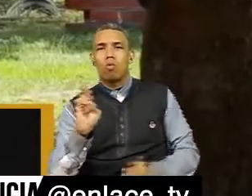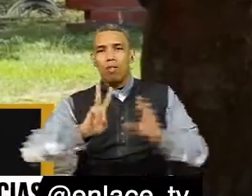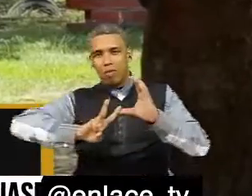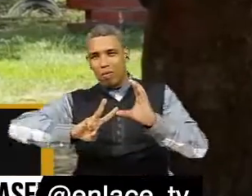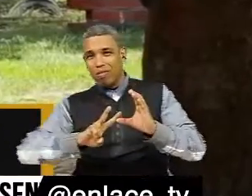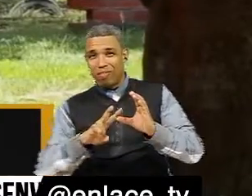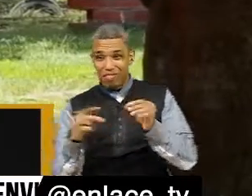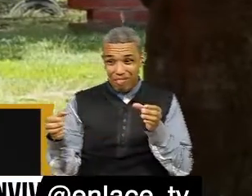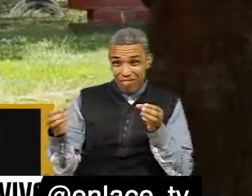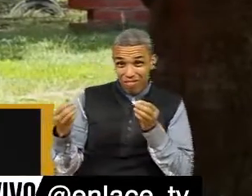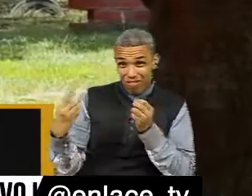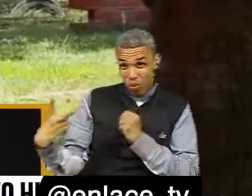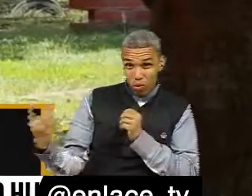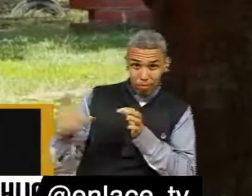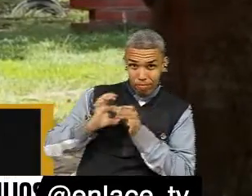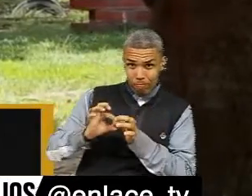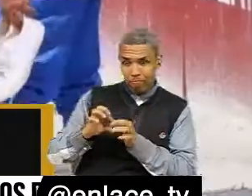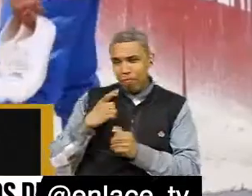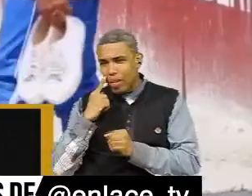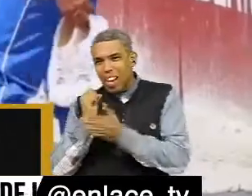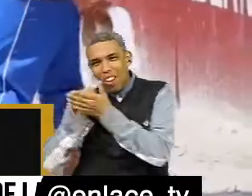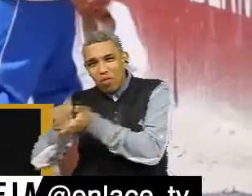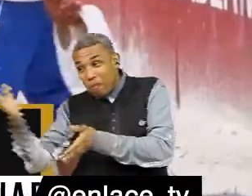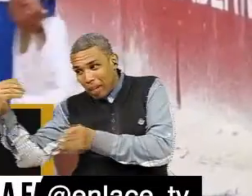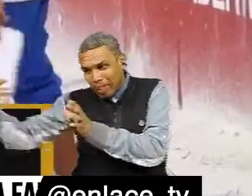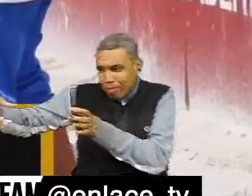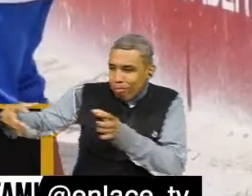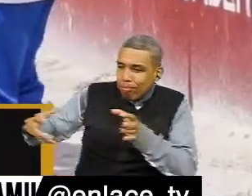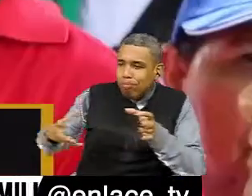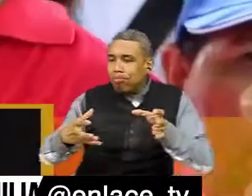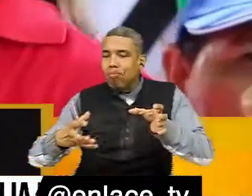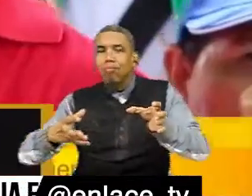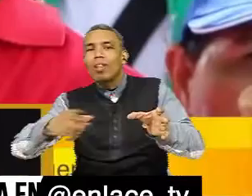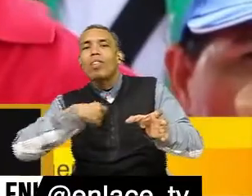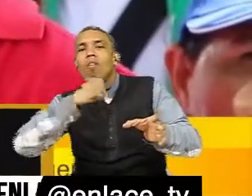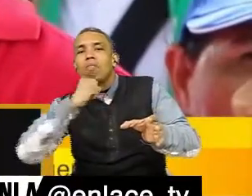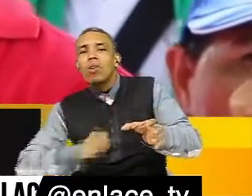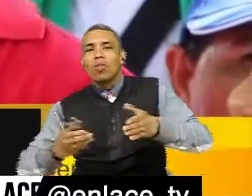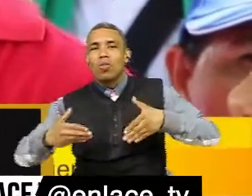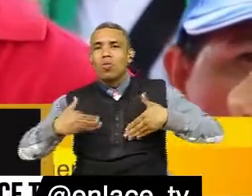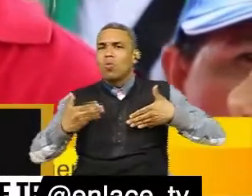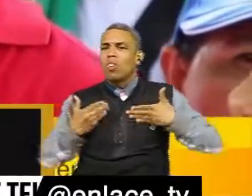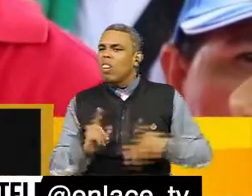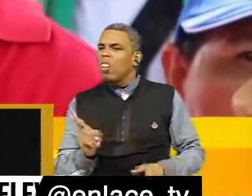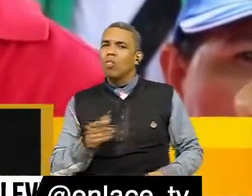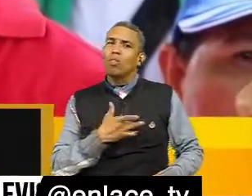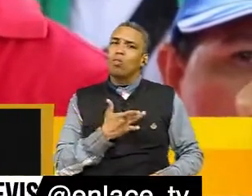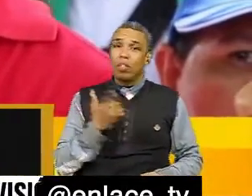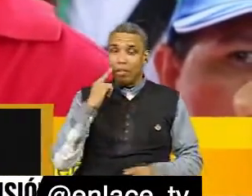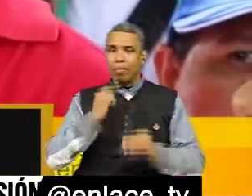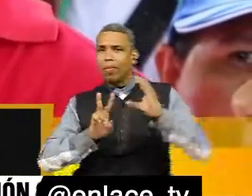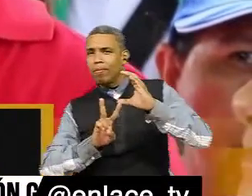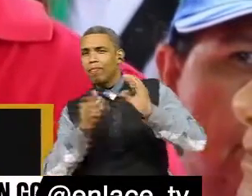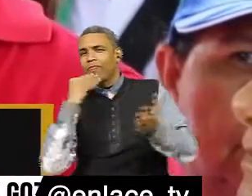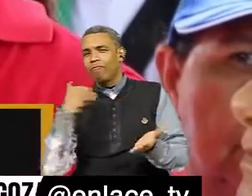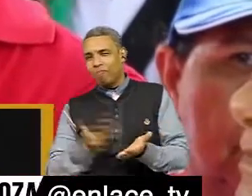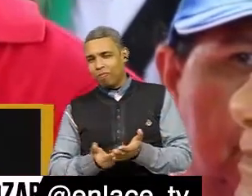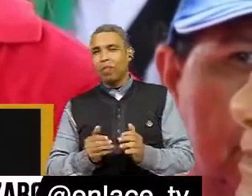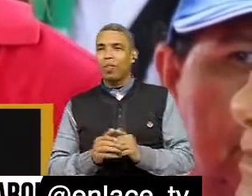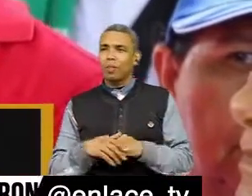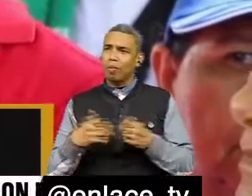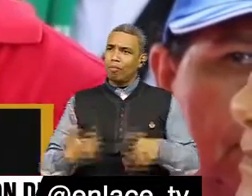hicieron posible que los adultos mayores tuvieran su día recreativo. Les agradezco a Convivencia Ciudadana por haber hecho esto tan